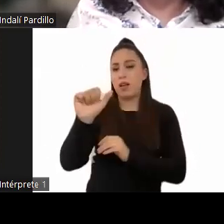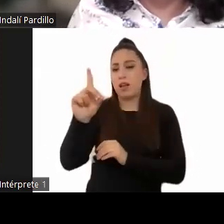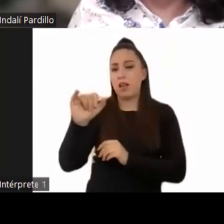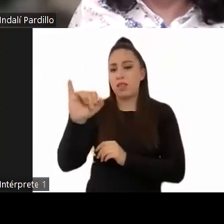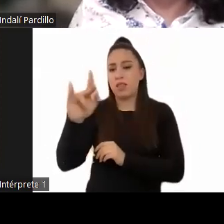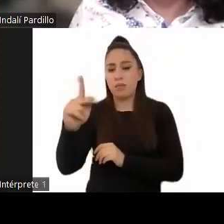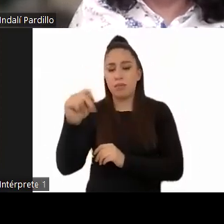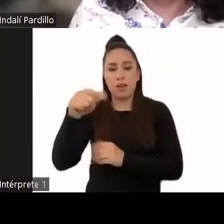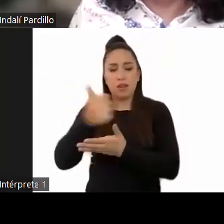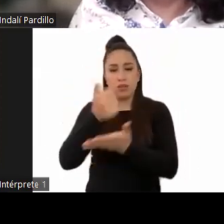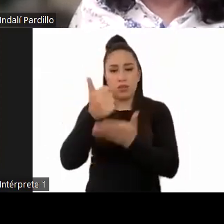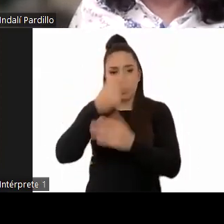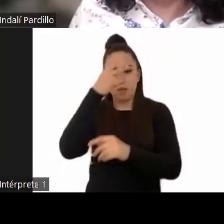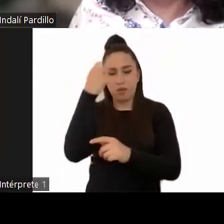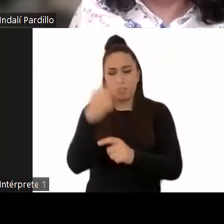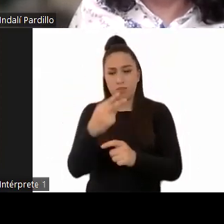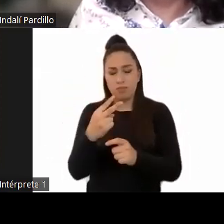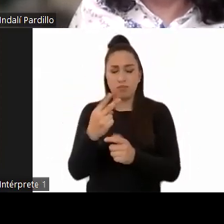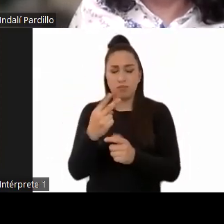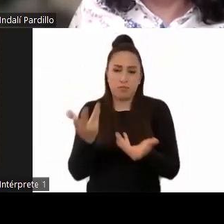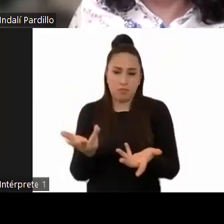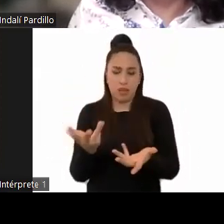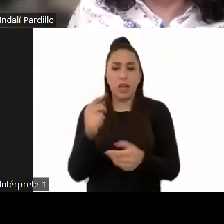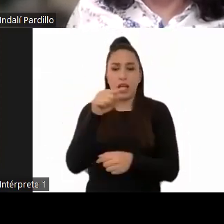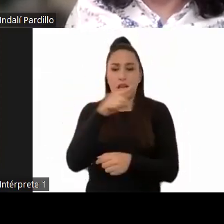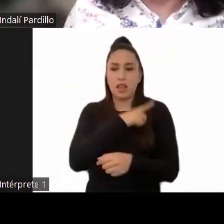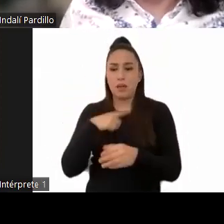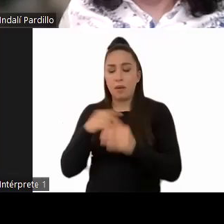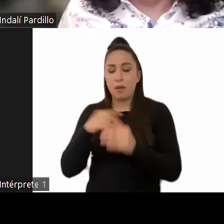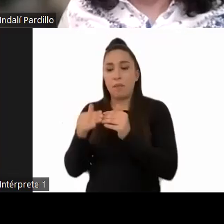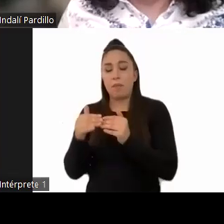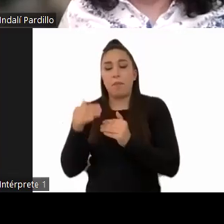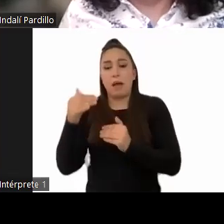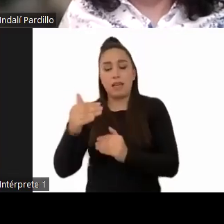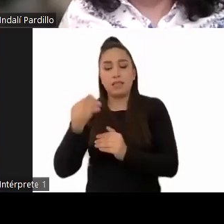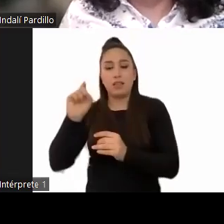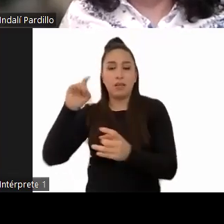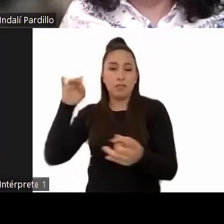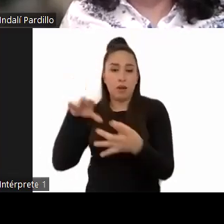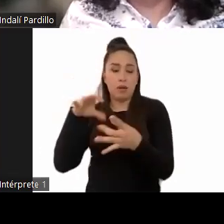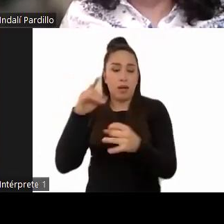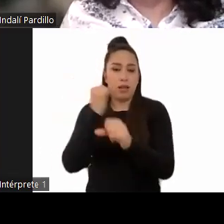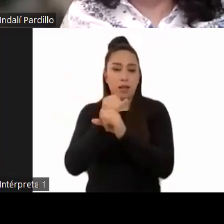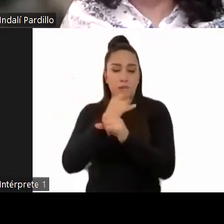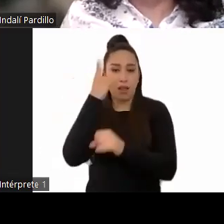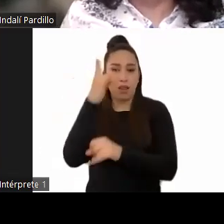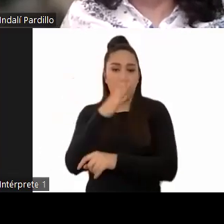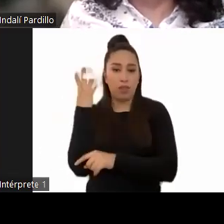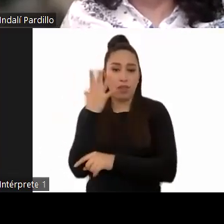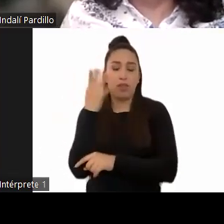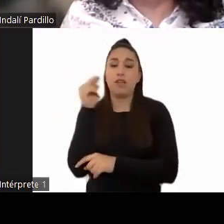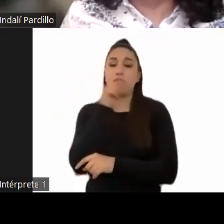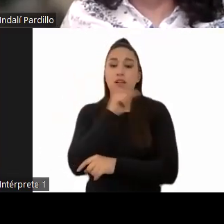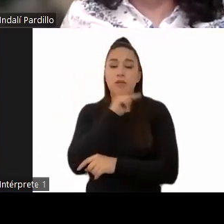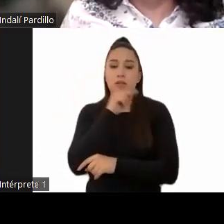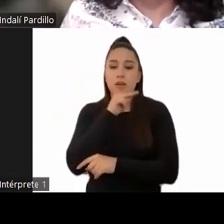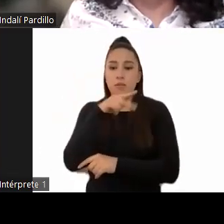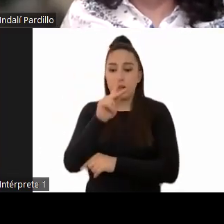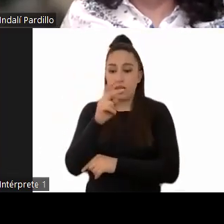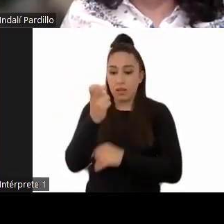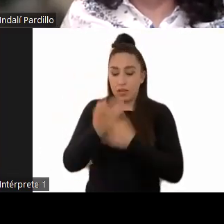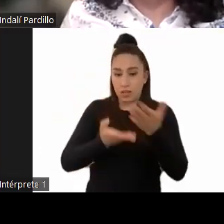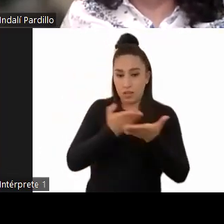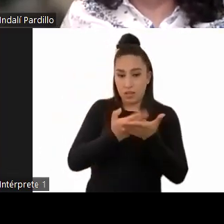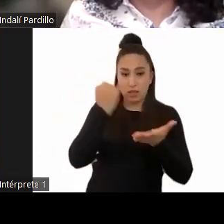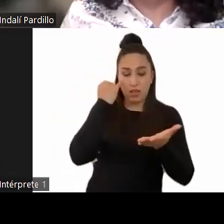de México, pues si bien este debe aumentar la conectividad, el marco normativo a que se refiere la iniciativa